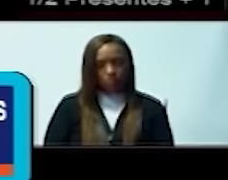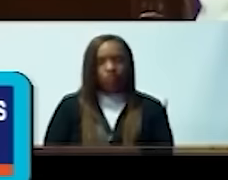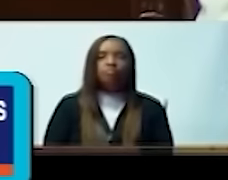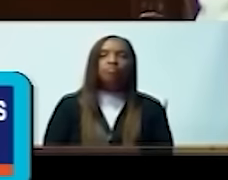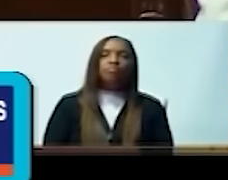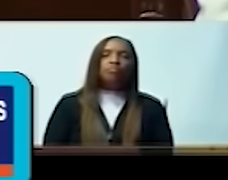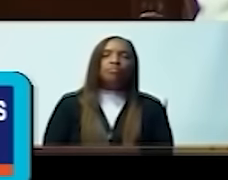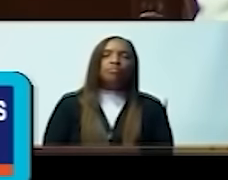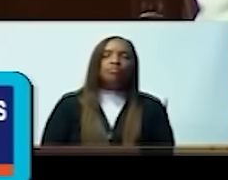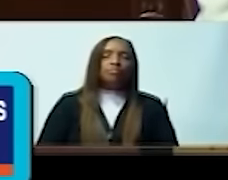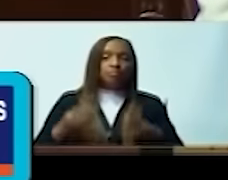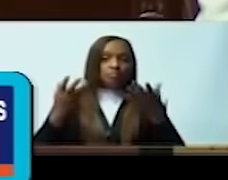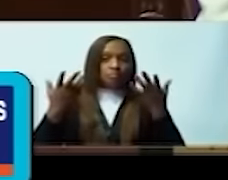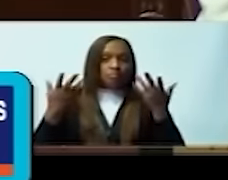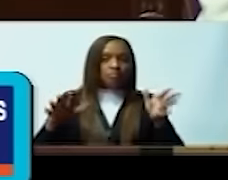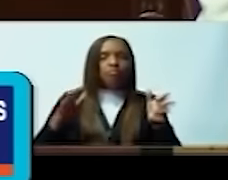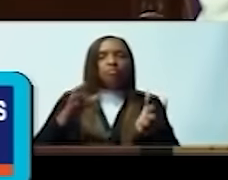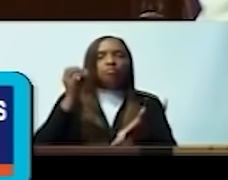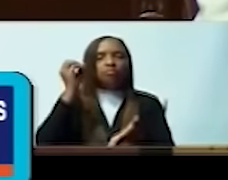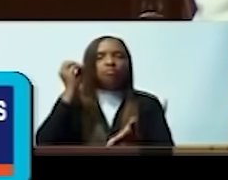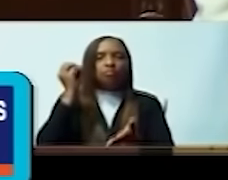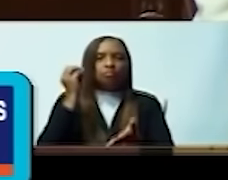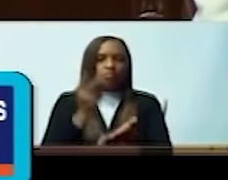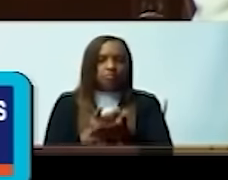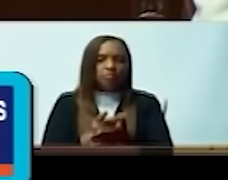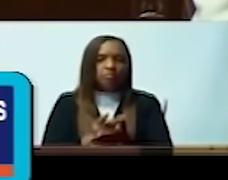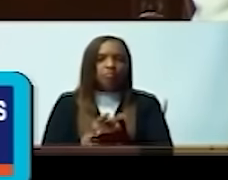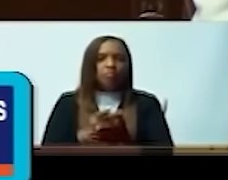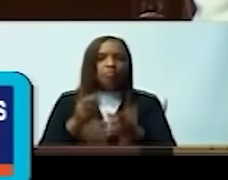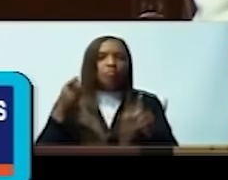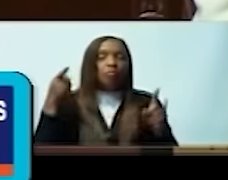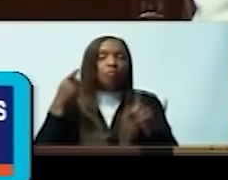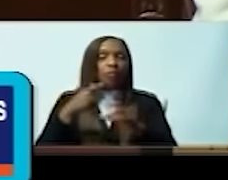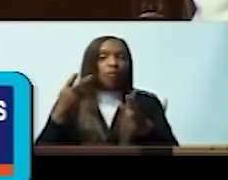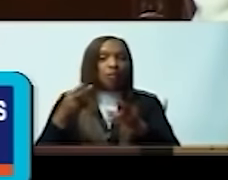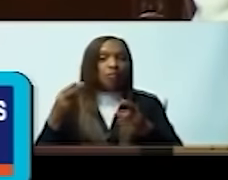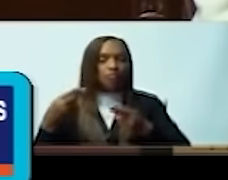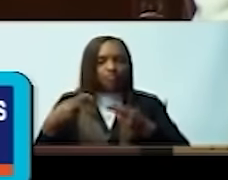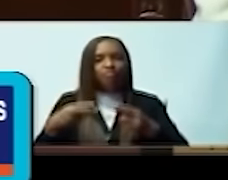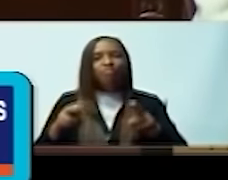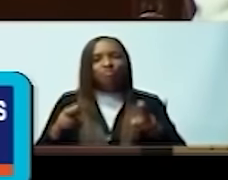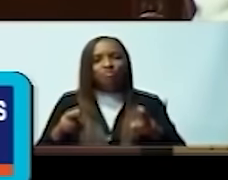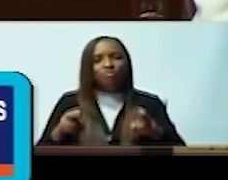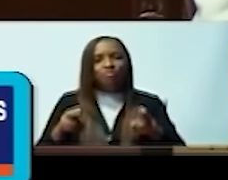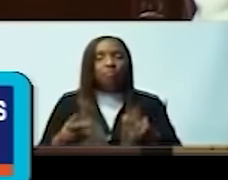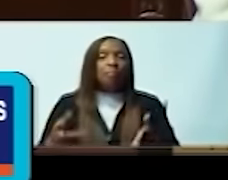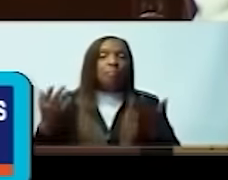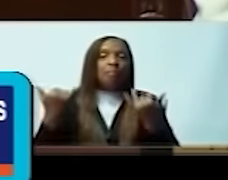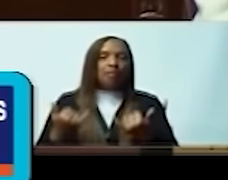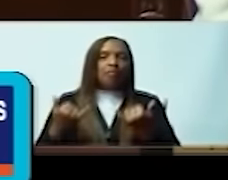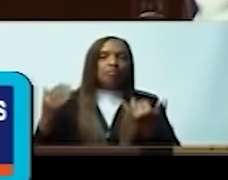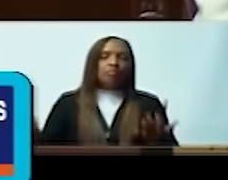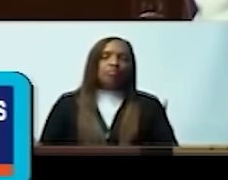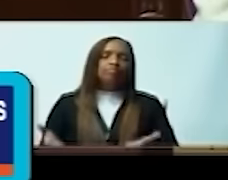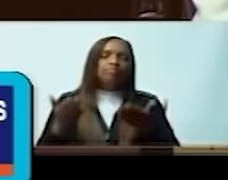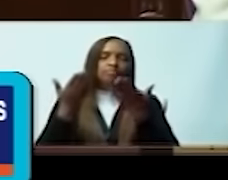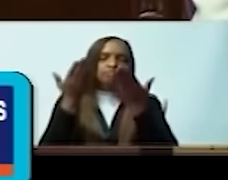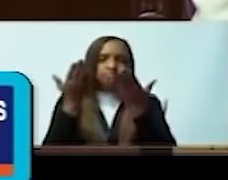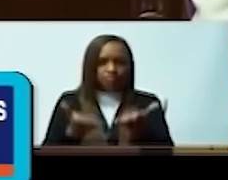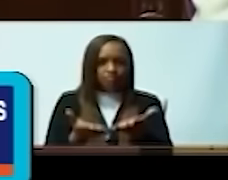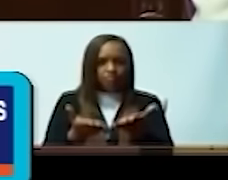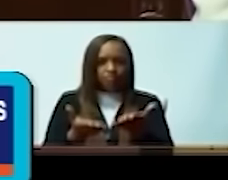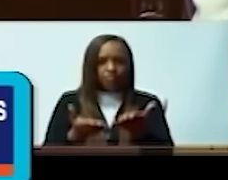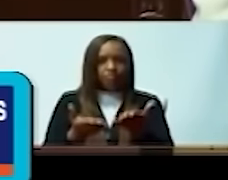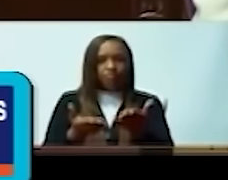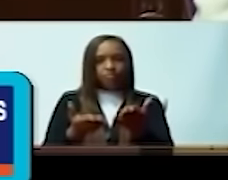Aprobado el tratamiento de la urgencia. Ahora voy a someter a votación con su informe